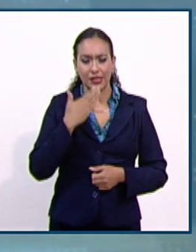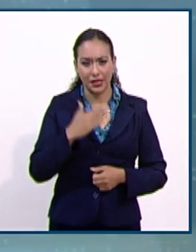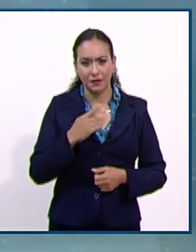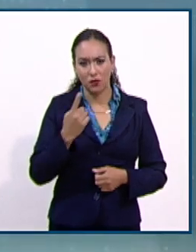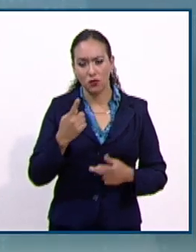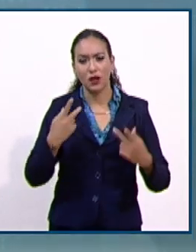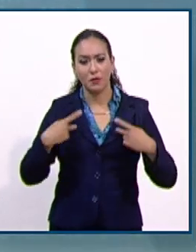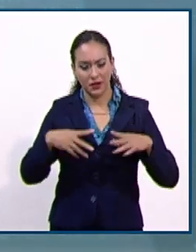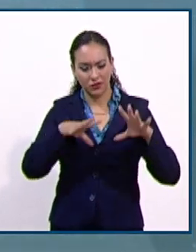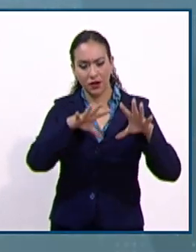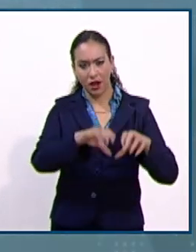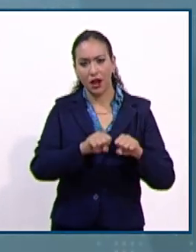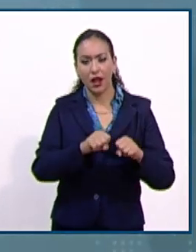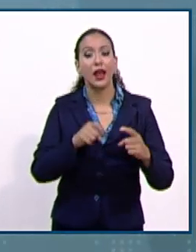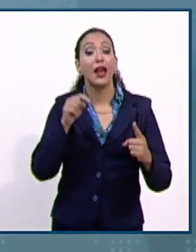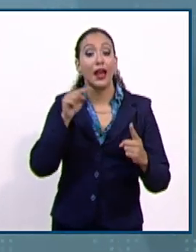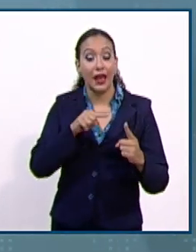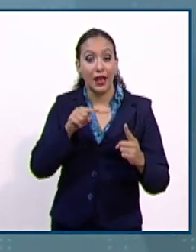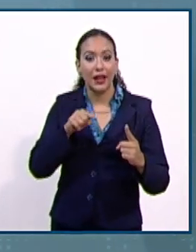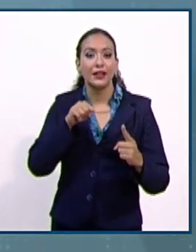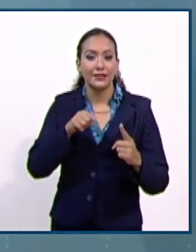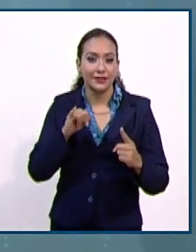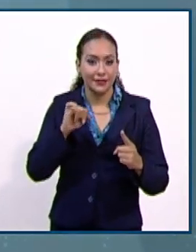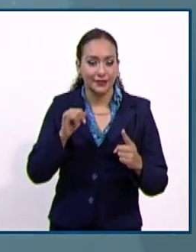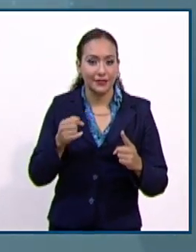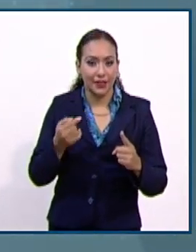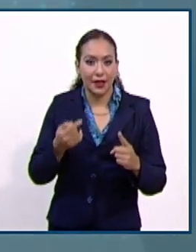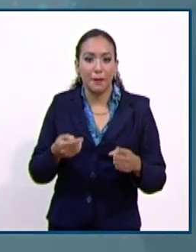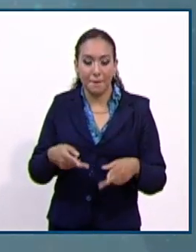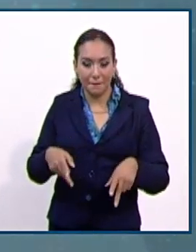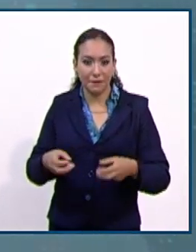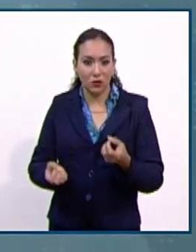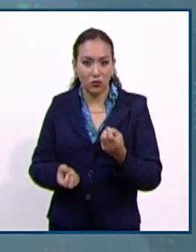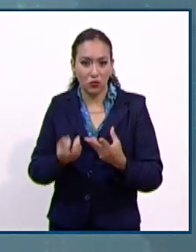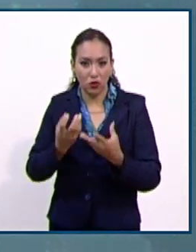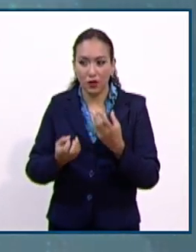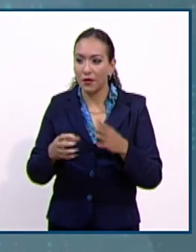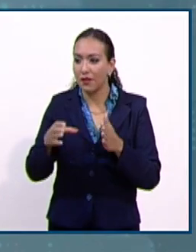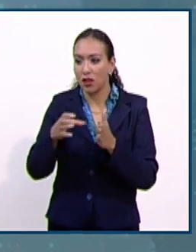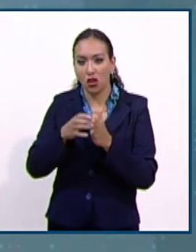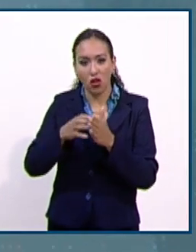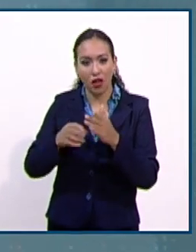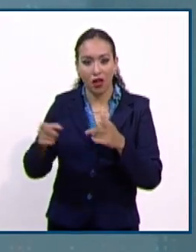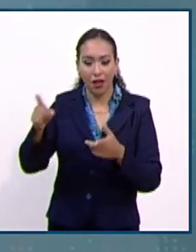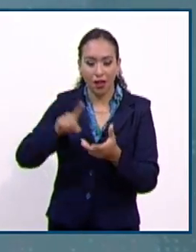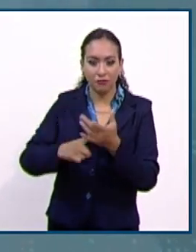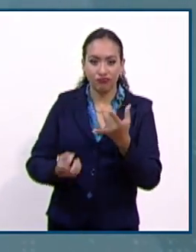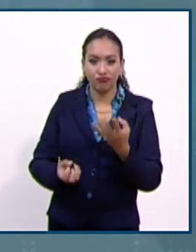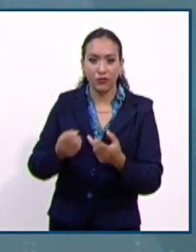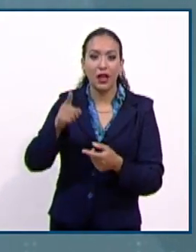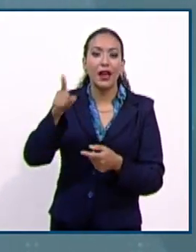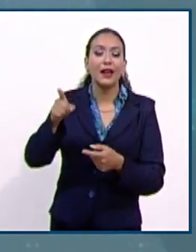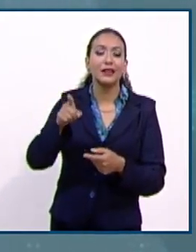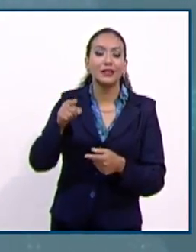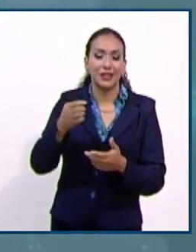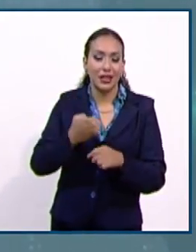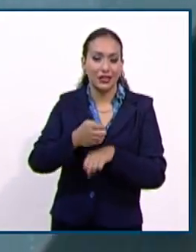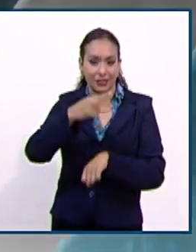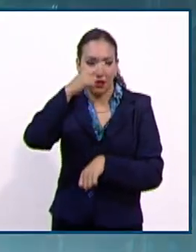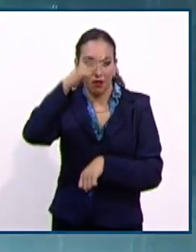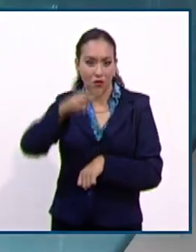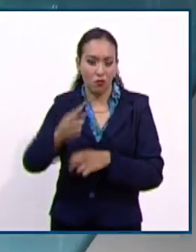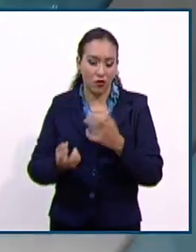de los presuntos involucrados en la quema de material electoral en una casilla de Cuautitlán Izcalli el pasado domingo 2 de junio.